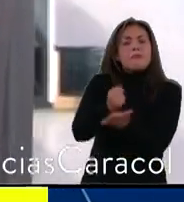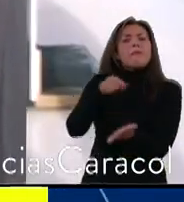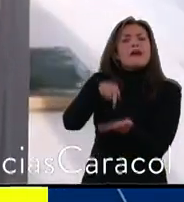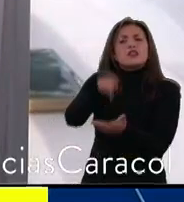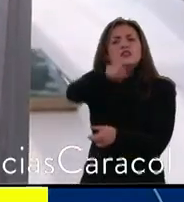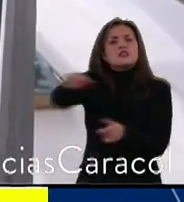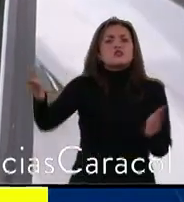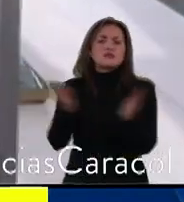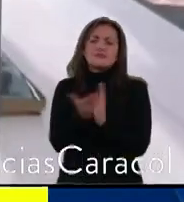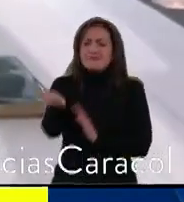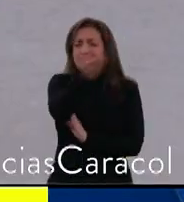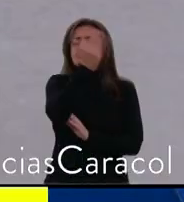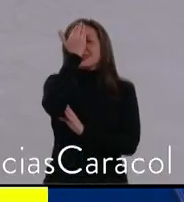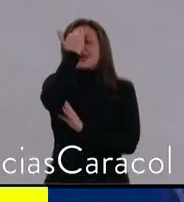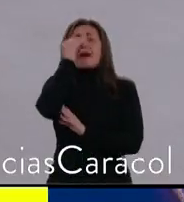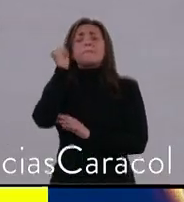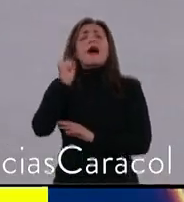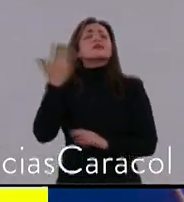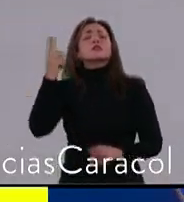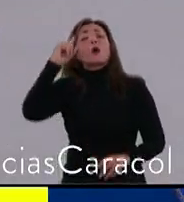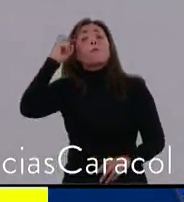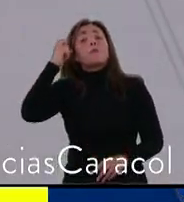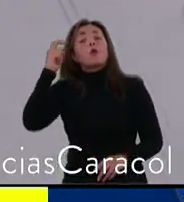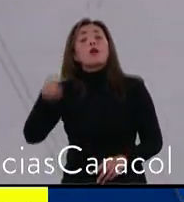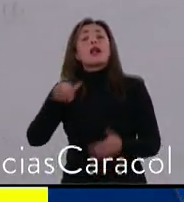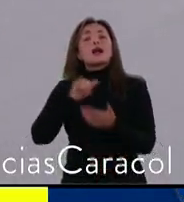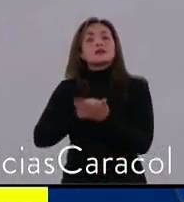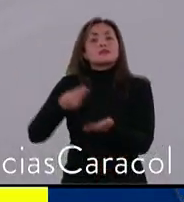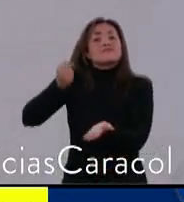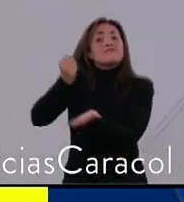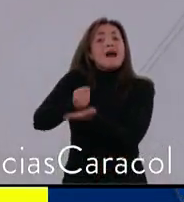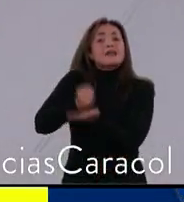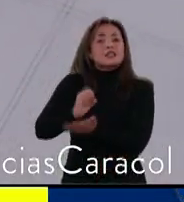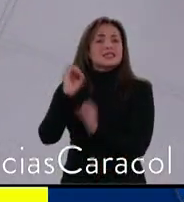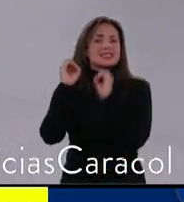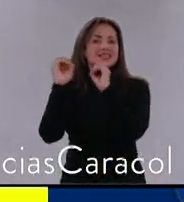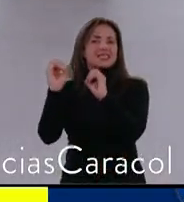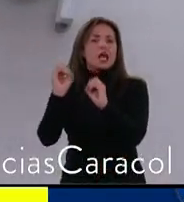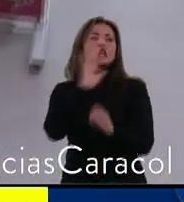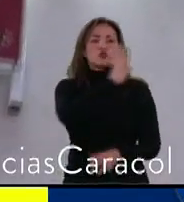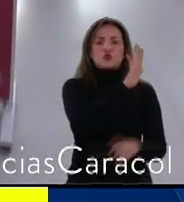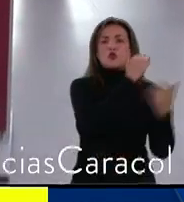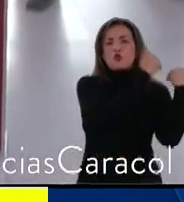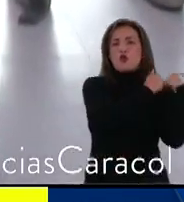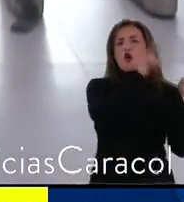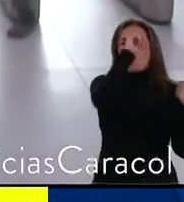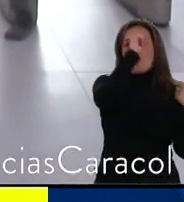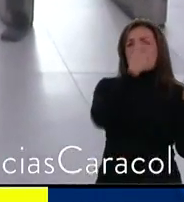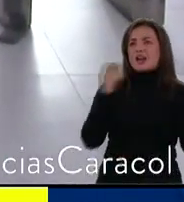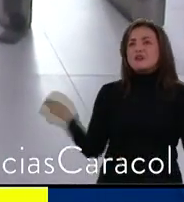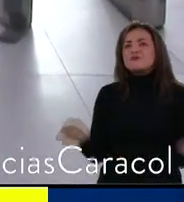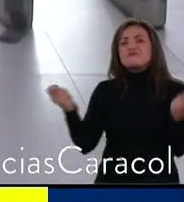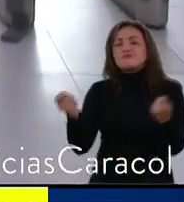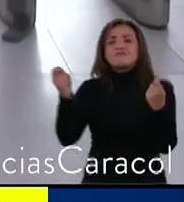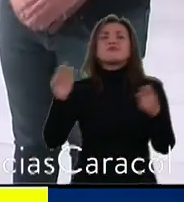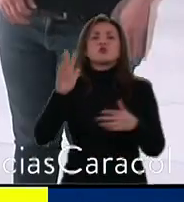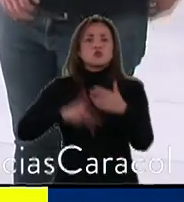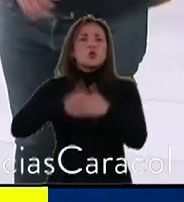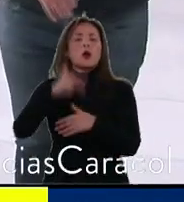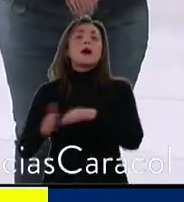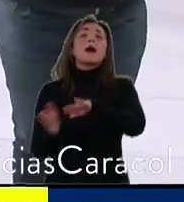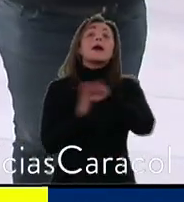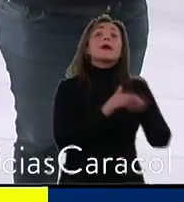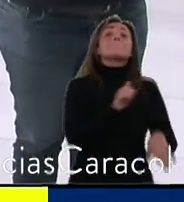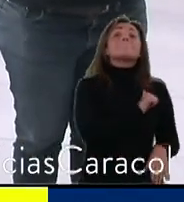saben que en las universidades públicas la matrícula cero ha sido un proyecto del gobierno, y de la misma manera en las universidades